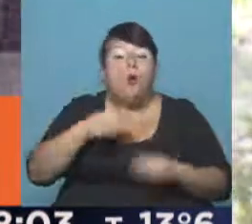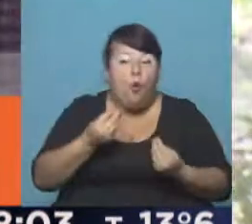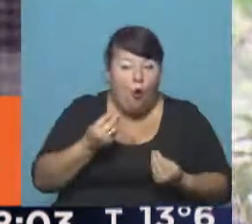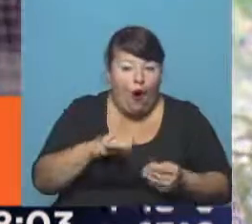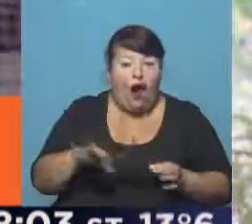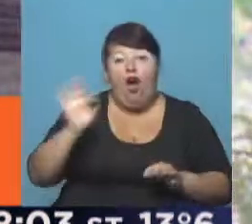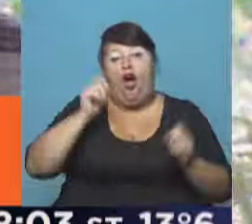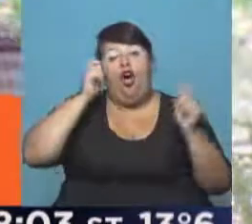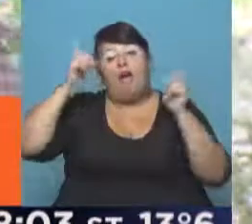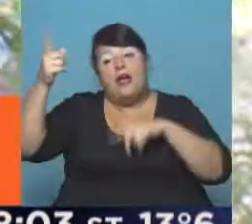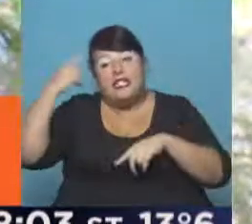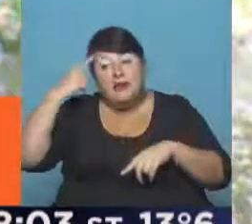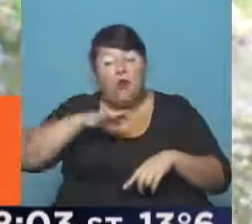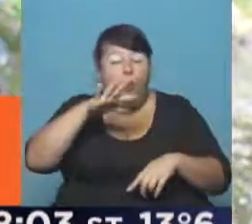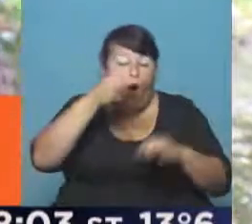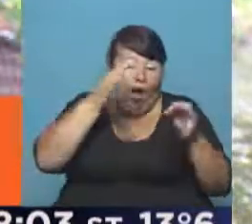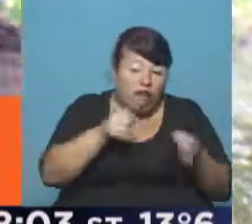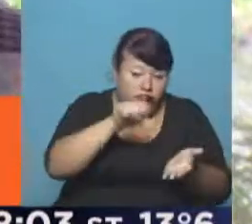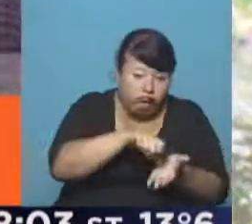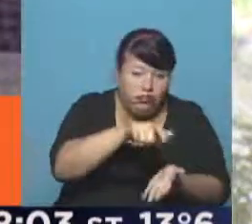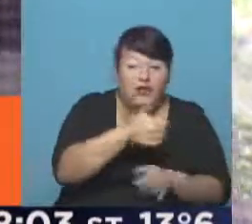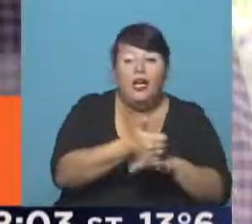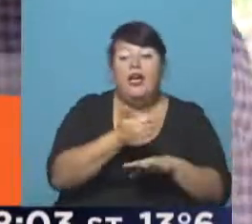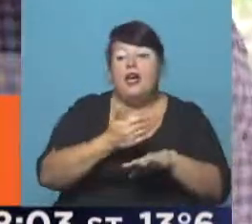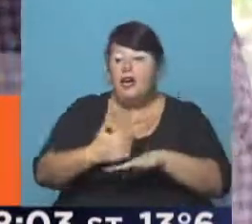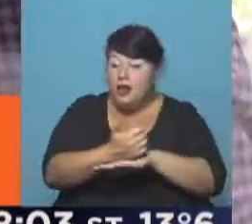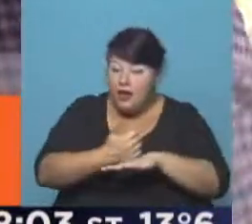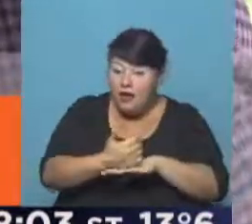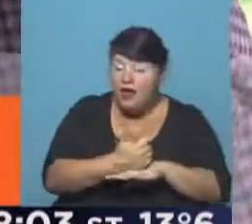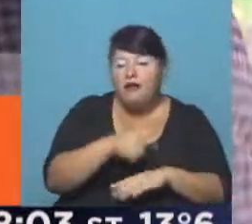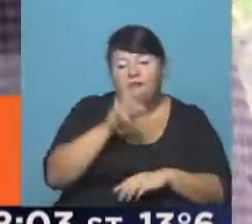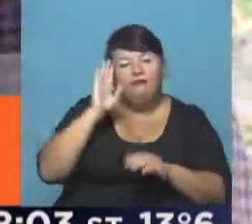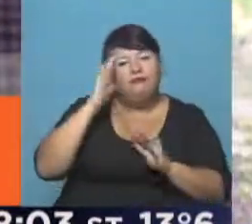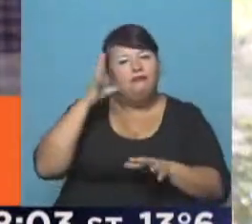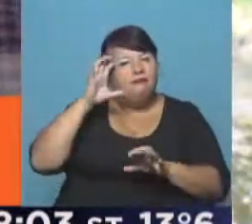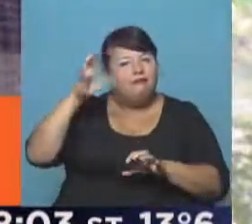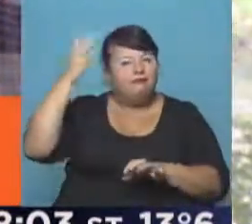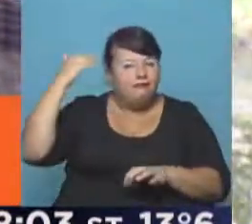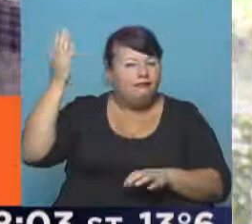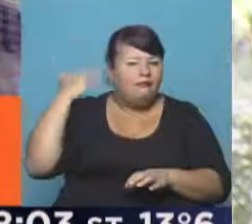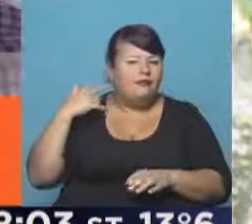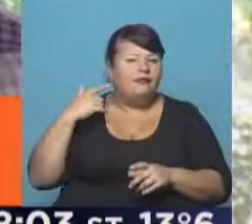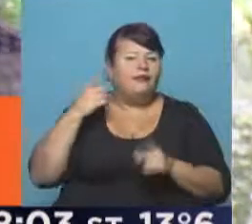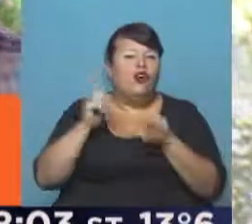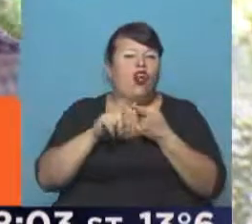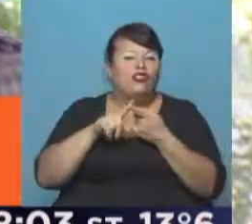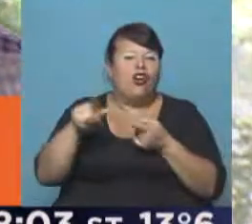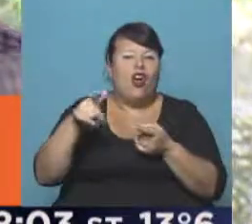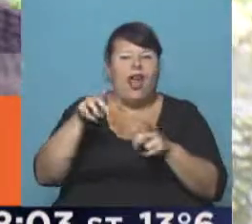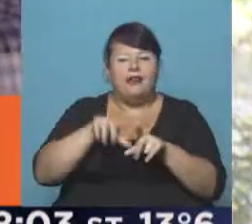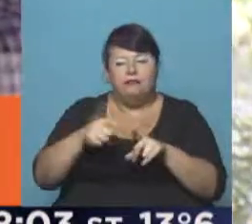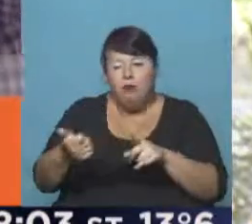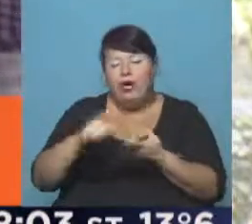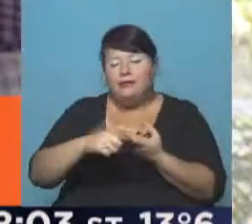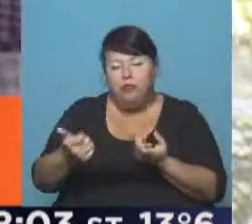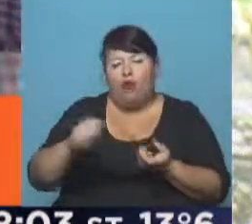o imaginamos un lugar determinado, y en la espera esa recuerda toda su relación con ella de muchísimos